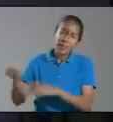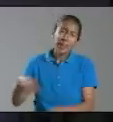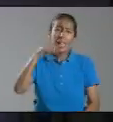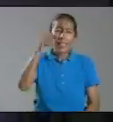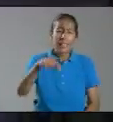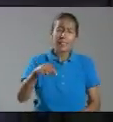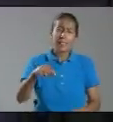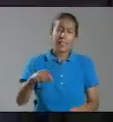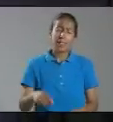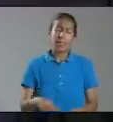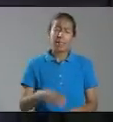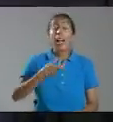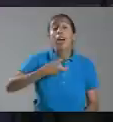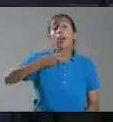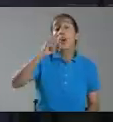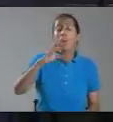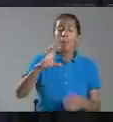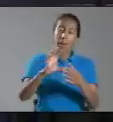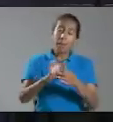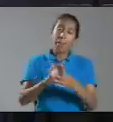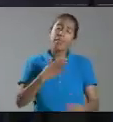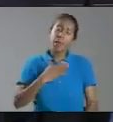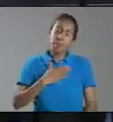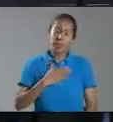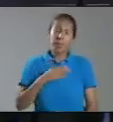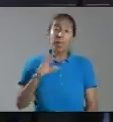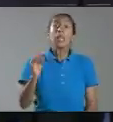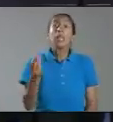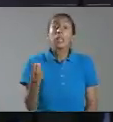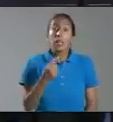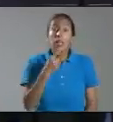¿Y qué le dijo el Padre? Nada.